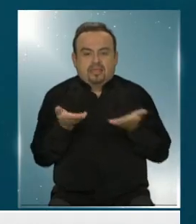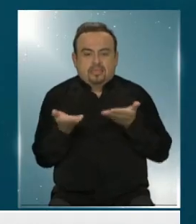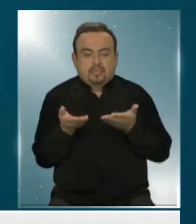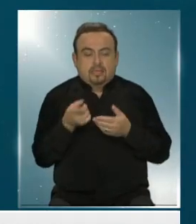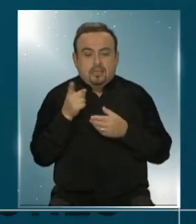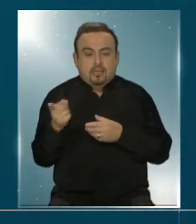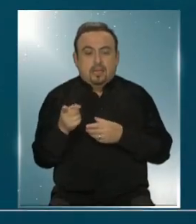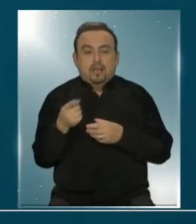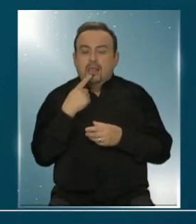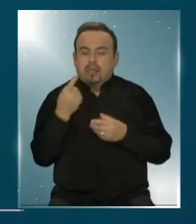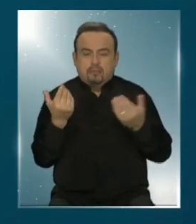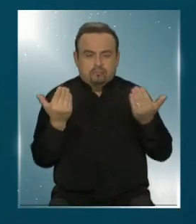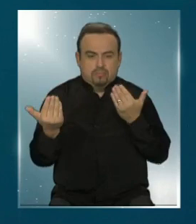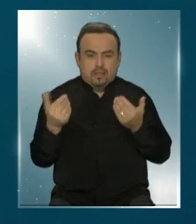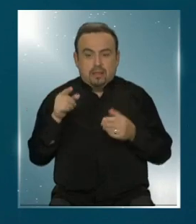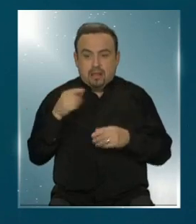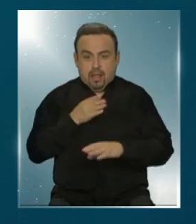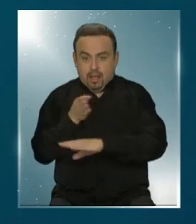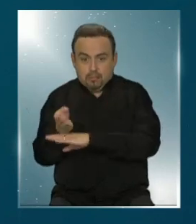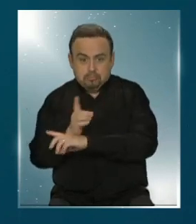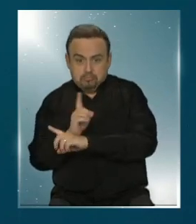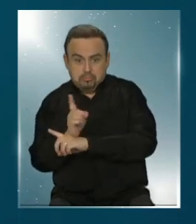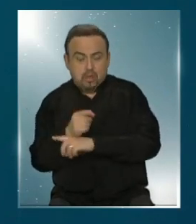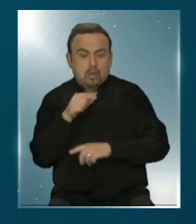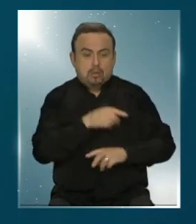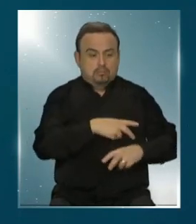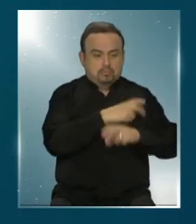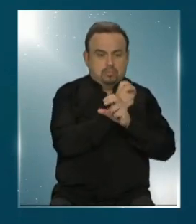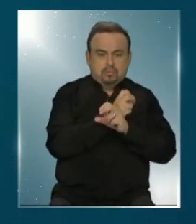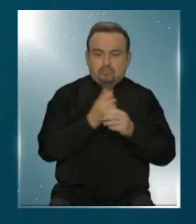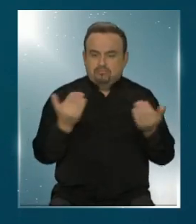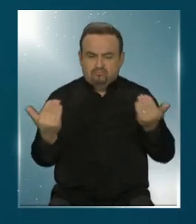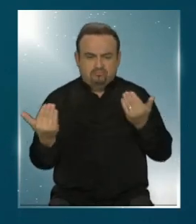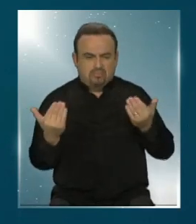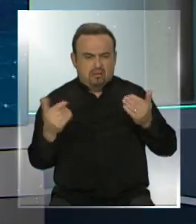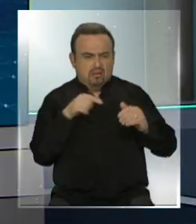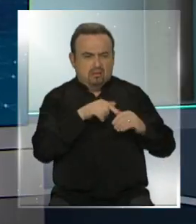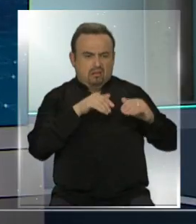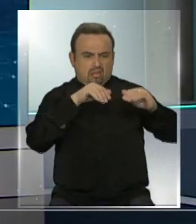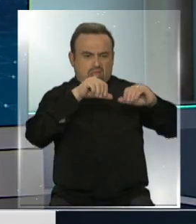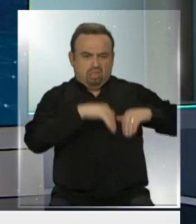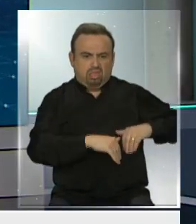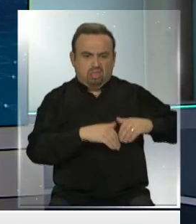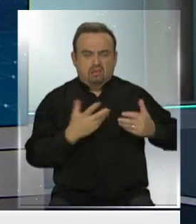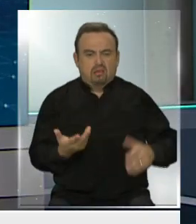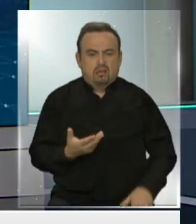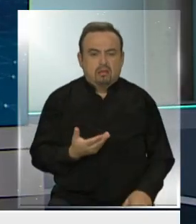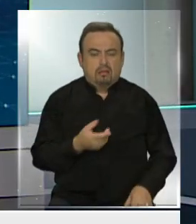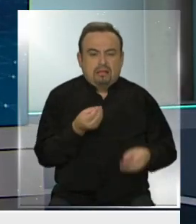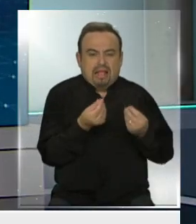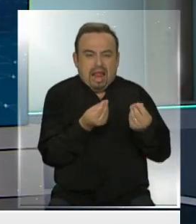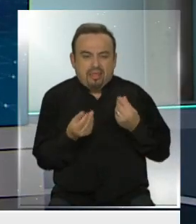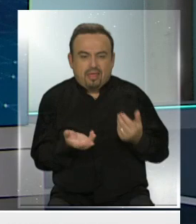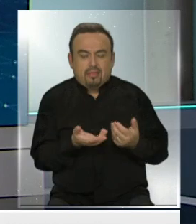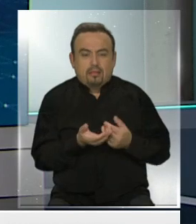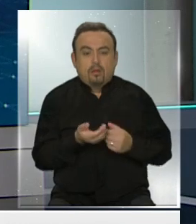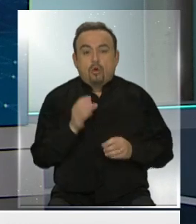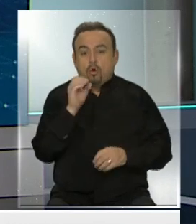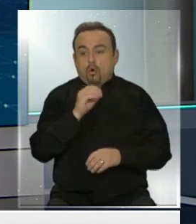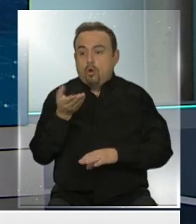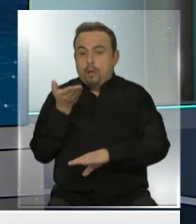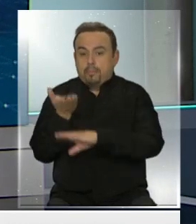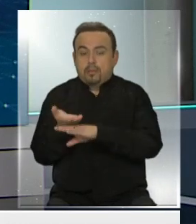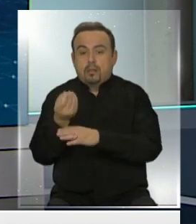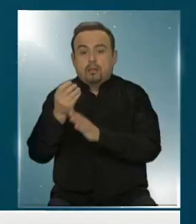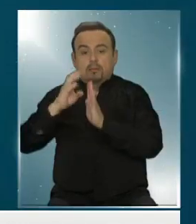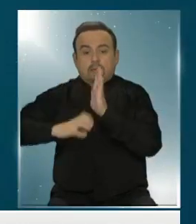la prestación por equivalencia es decir que el mismo objetivo y un servicio similar y también dicen relación con solicitar rebajas de los aranceles